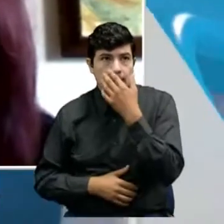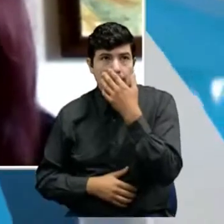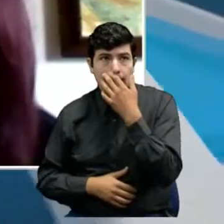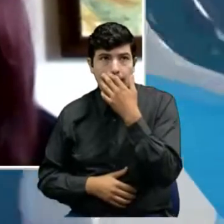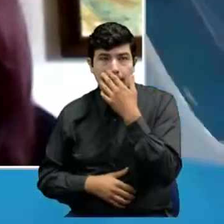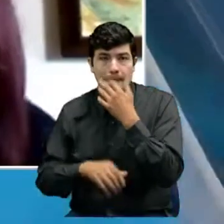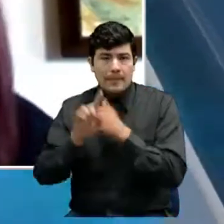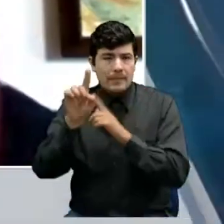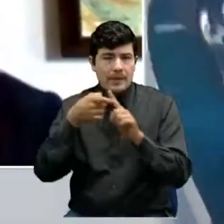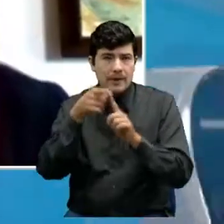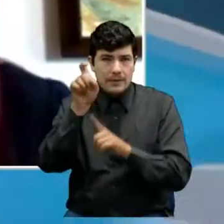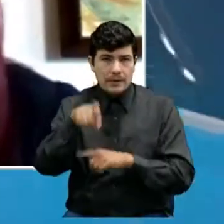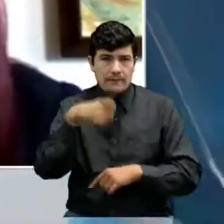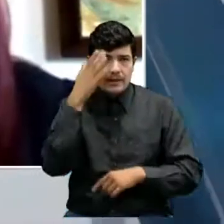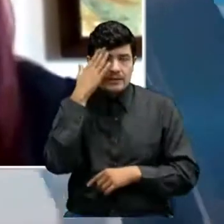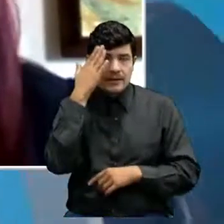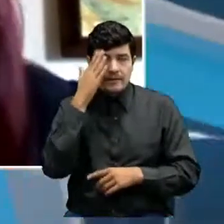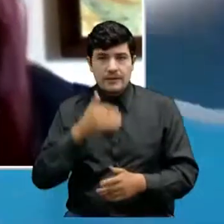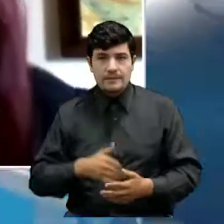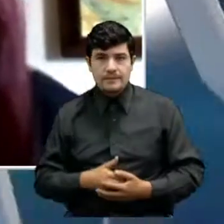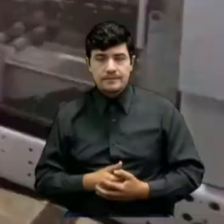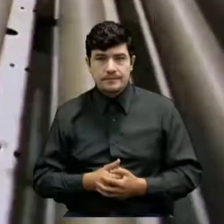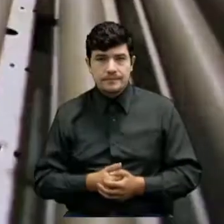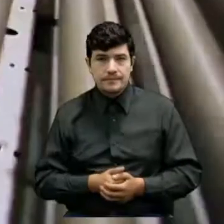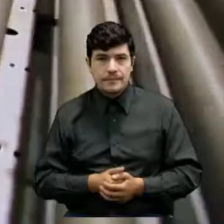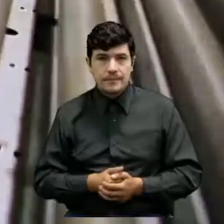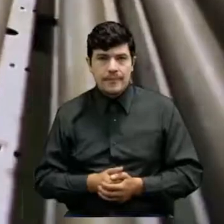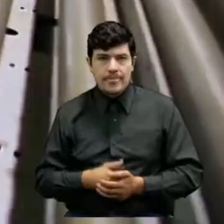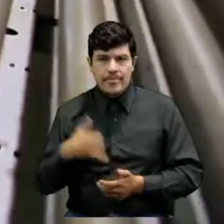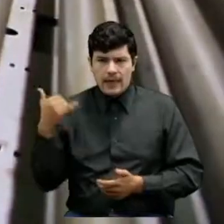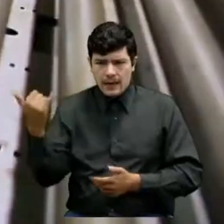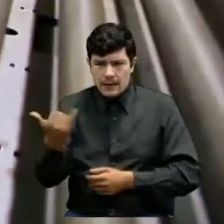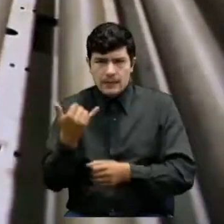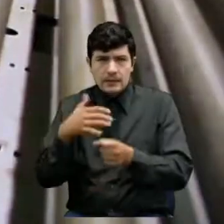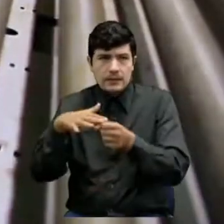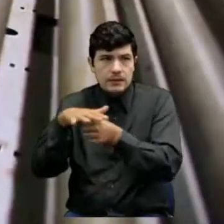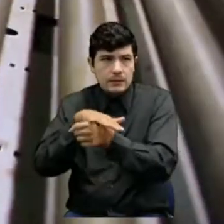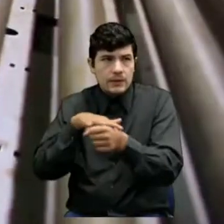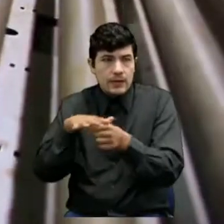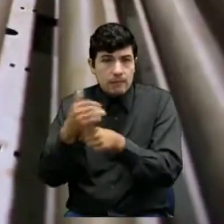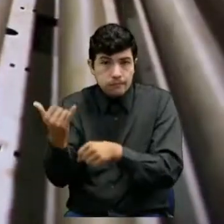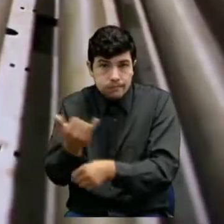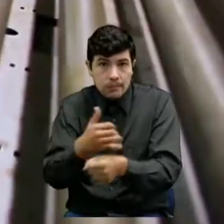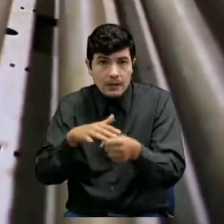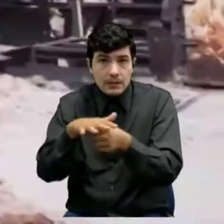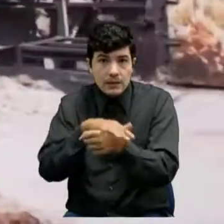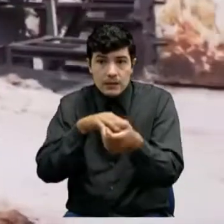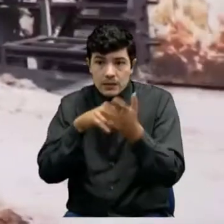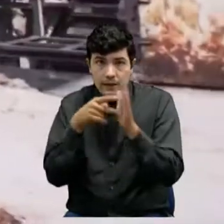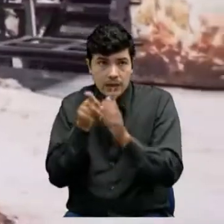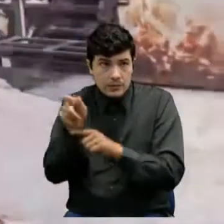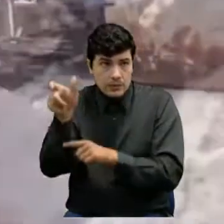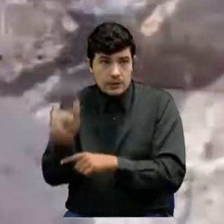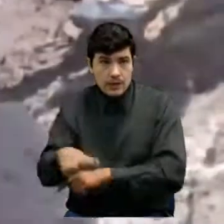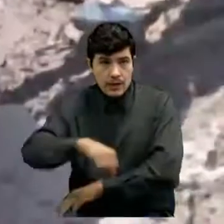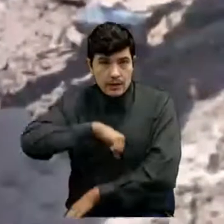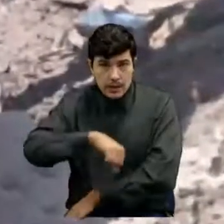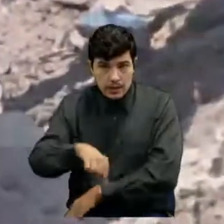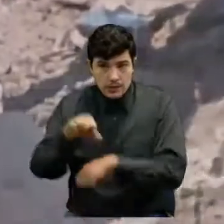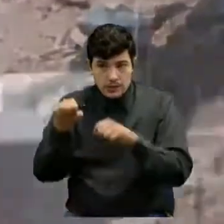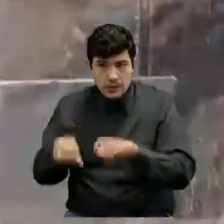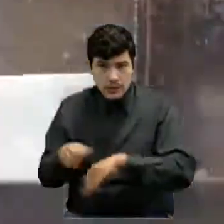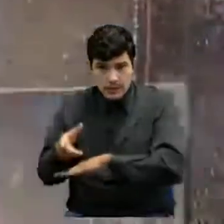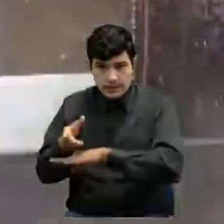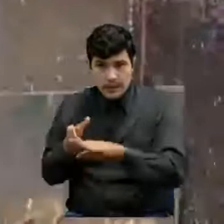Lo primero que hay que tener en cuenta es que esta clase de situaciones genera automáticamente el derecho para el trabajador para hacer una